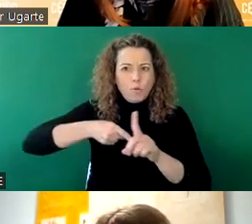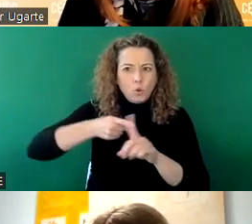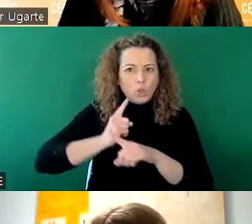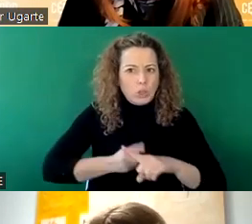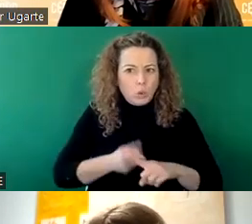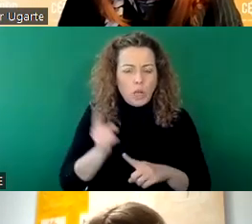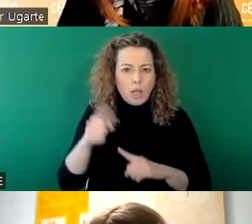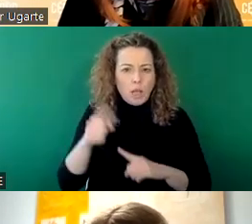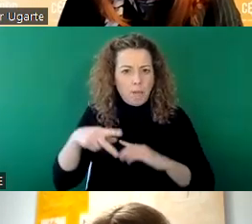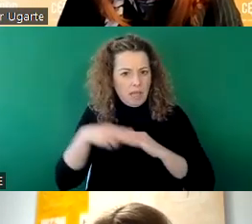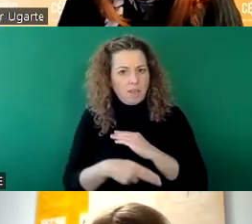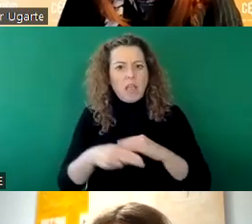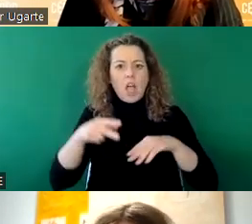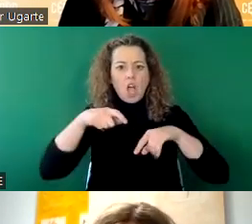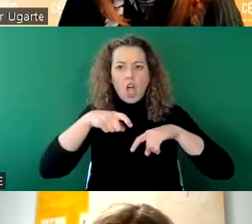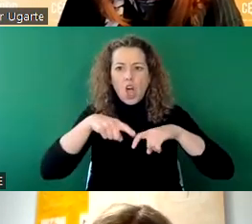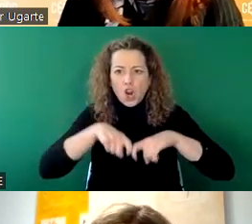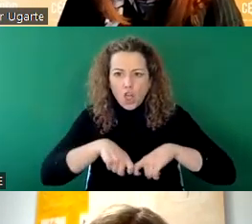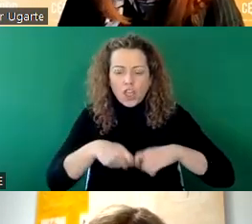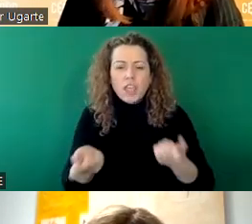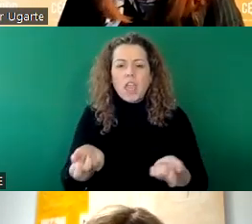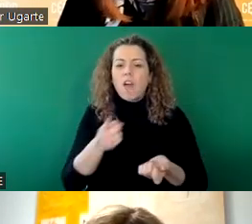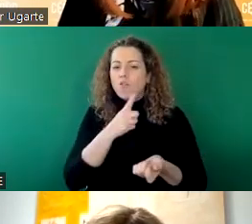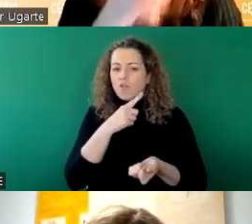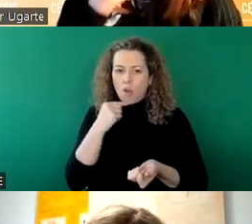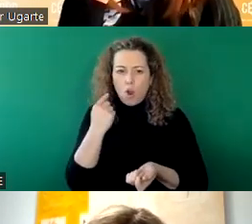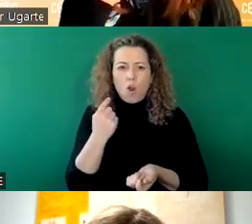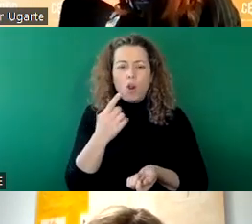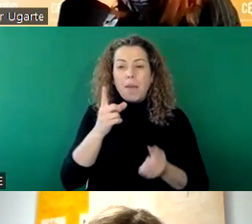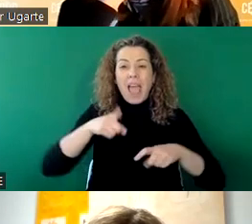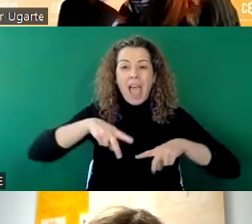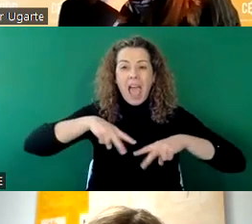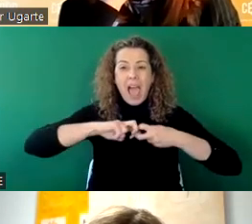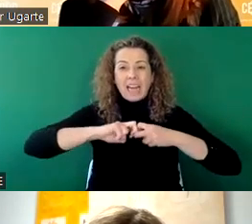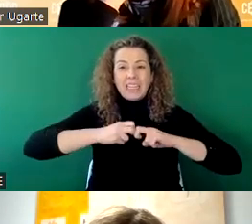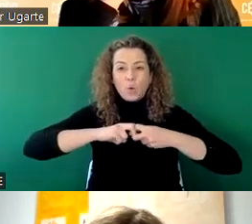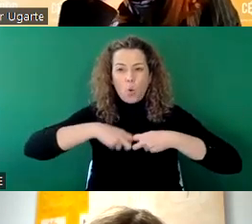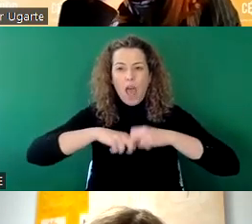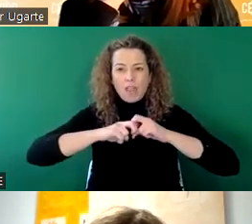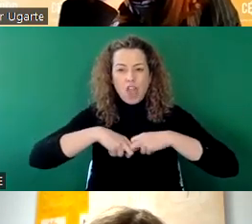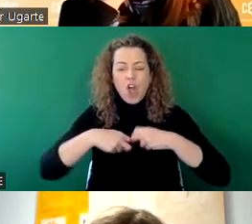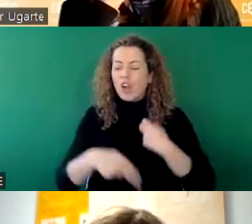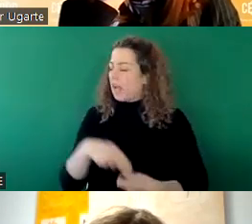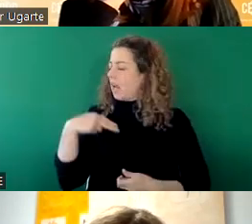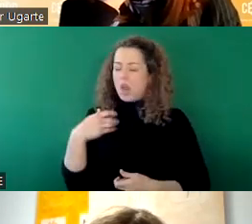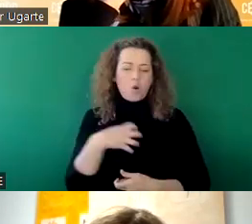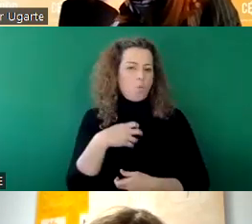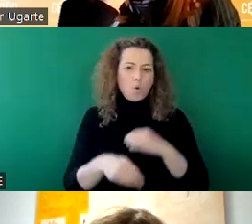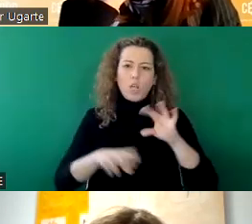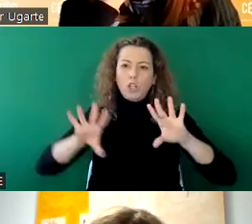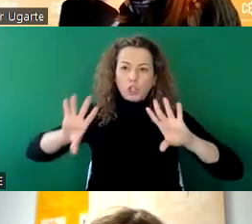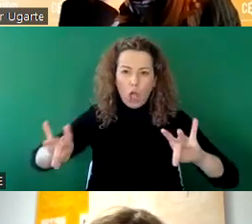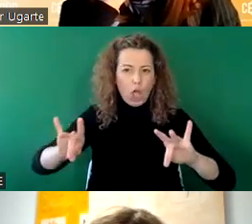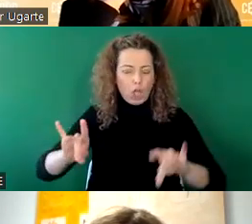¿no? Rodillas y tobillos por dolor. Las articulaciones en general no deberían de ser utilizadas como punto para